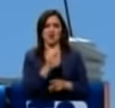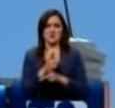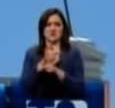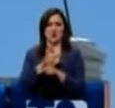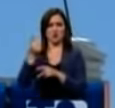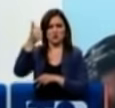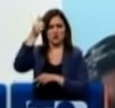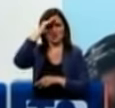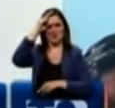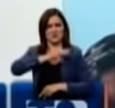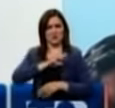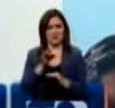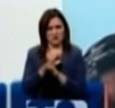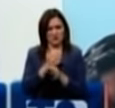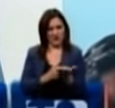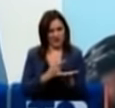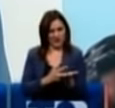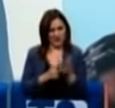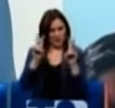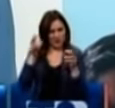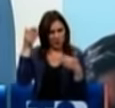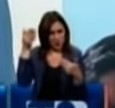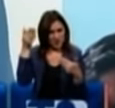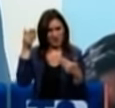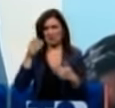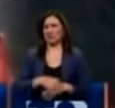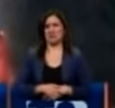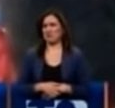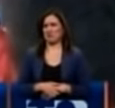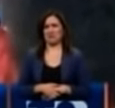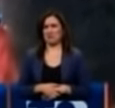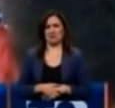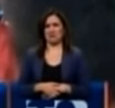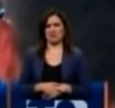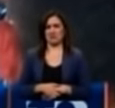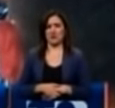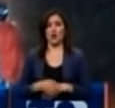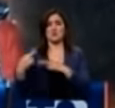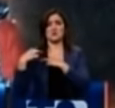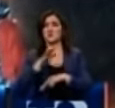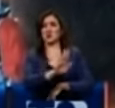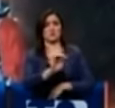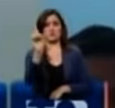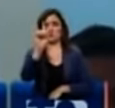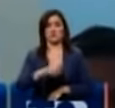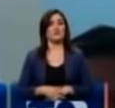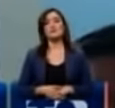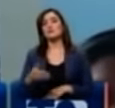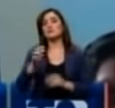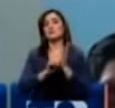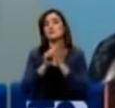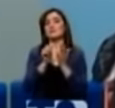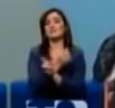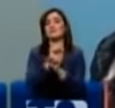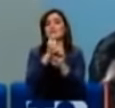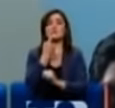de Generales no funciona para analizar escenarios a nivel político o pronunciamientos al respecto. Por otra parte, el Ministerio de